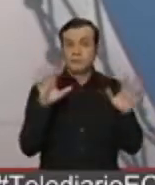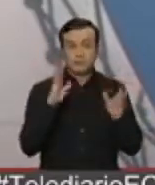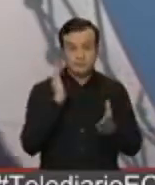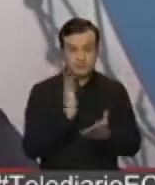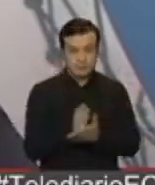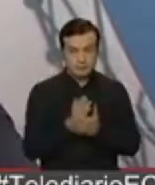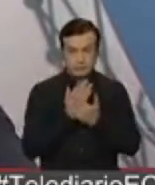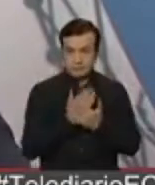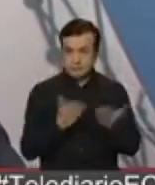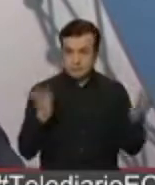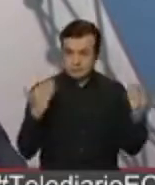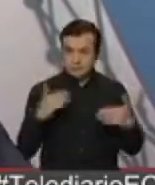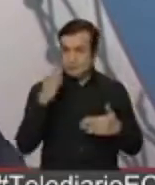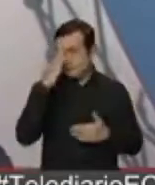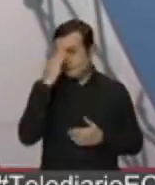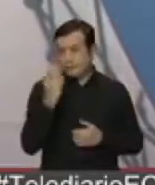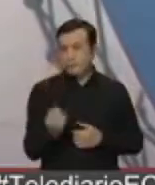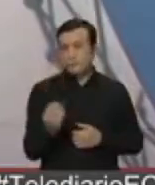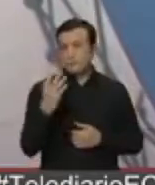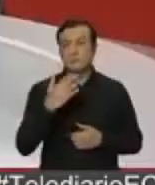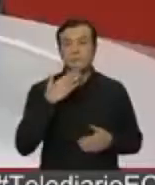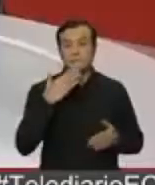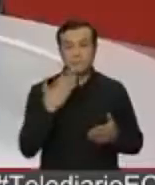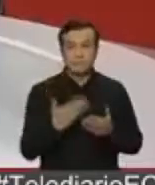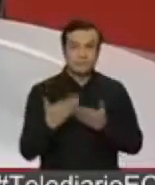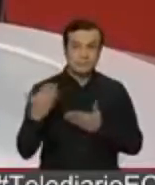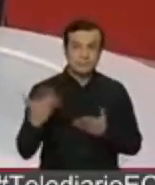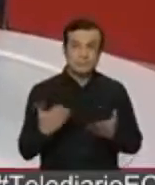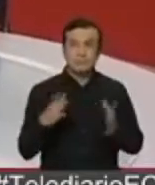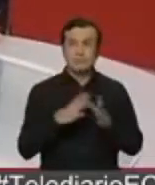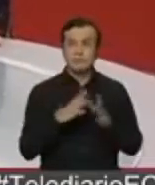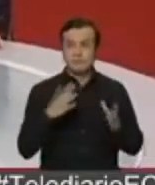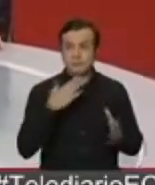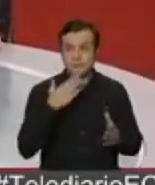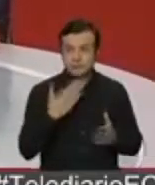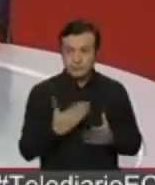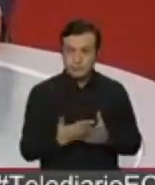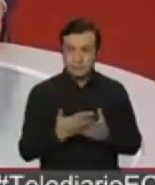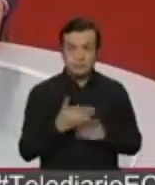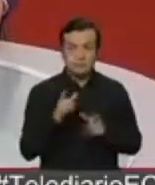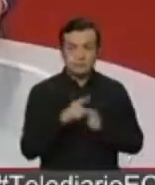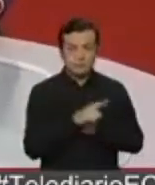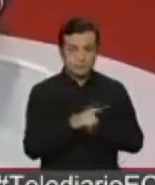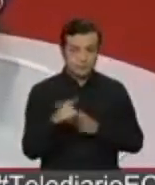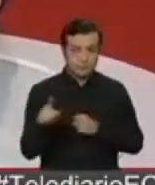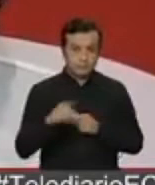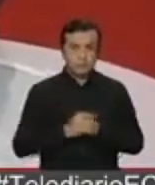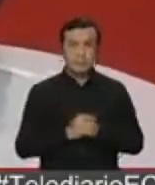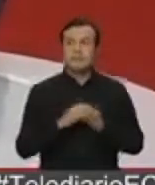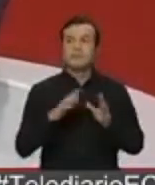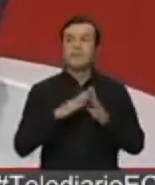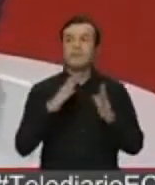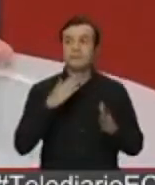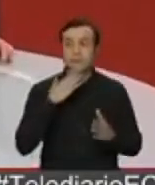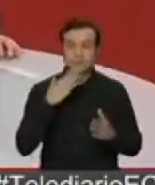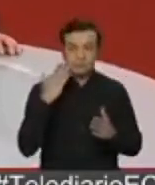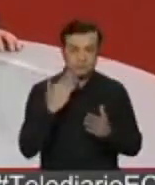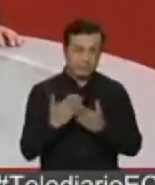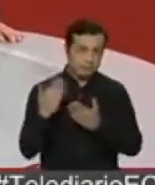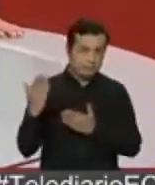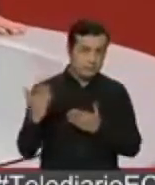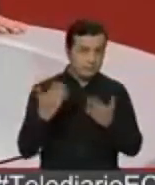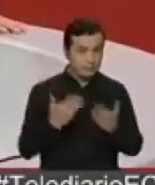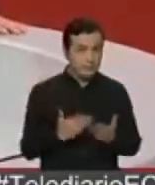19 buenos días días gracias por acompañar persona buenos días buenos días a los televidentes muchas gracias muy gentil por estar aquí